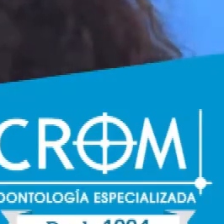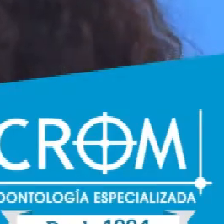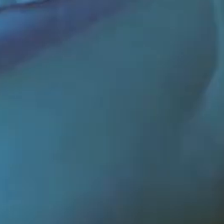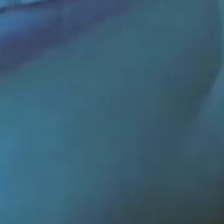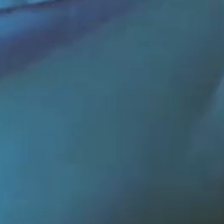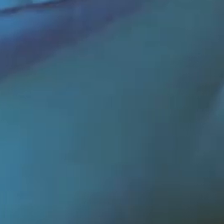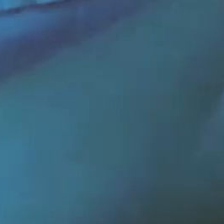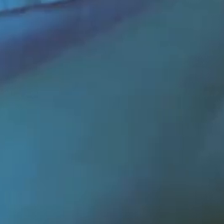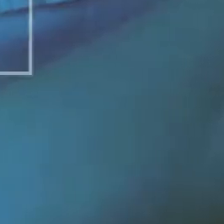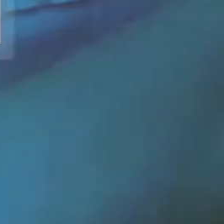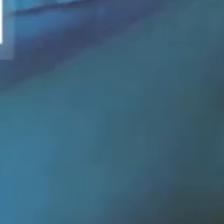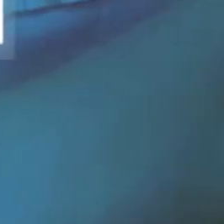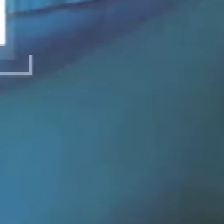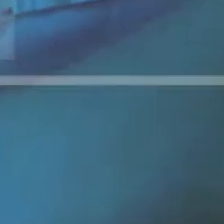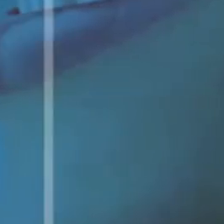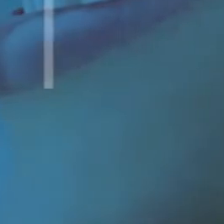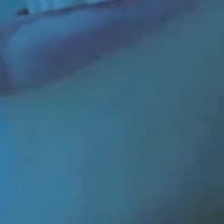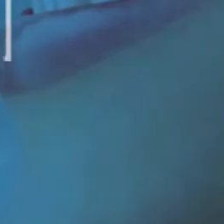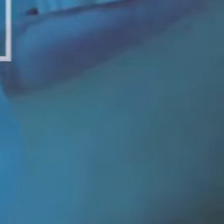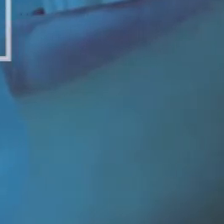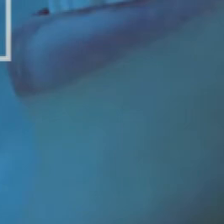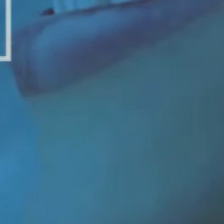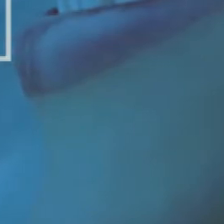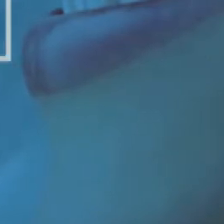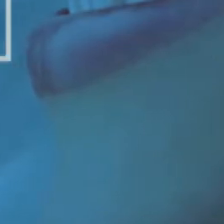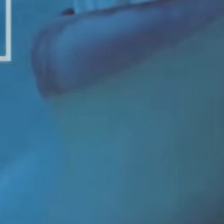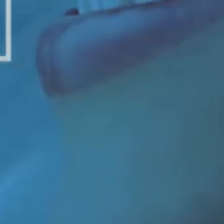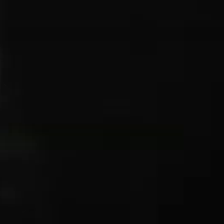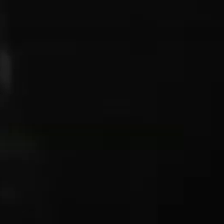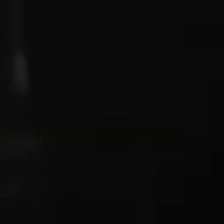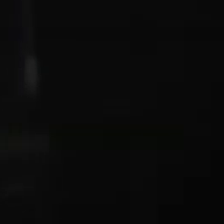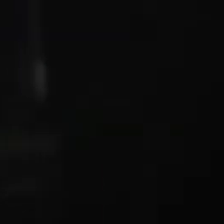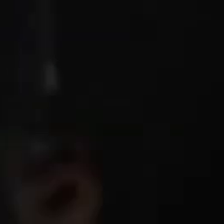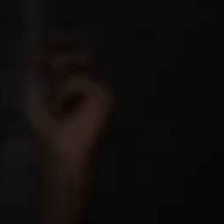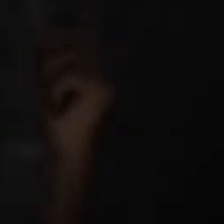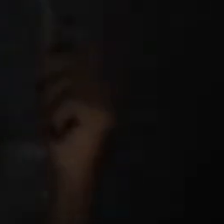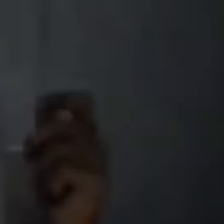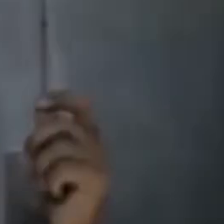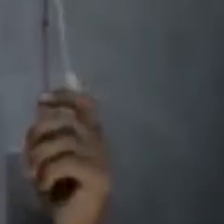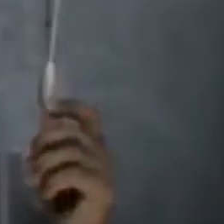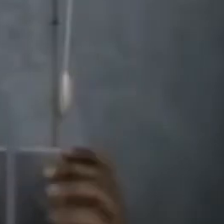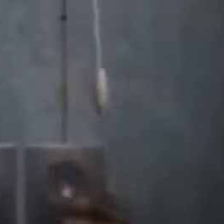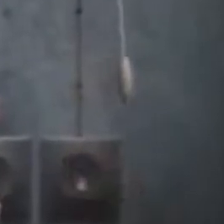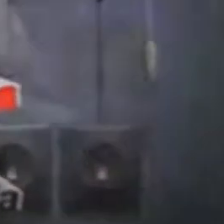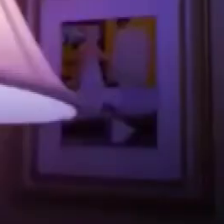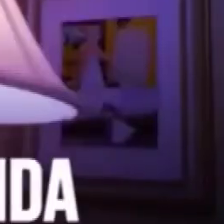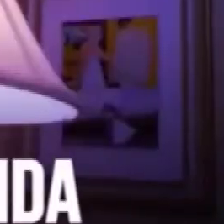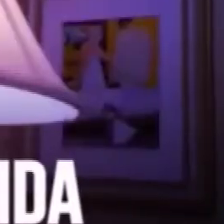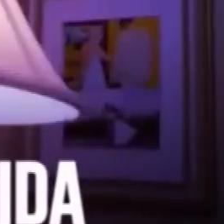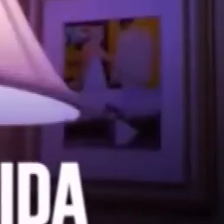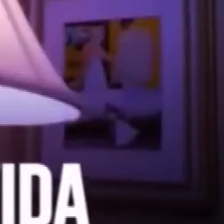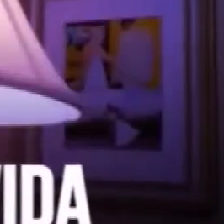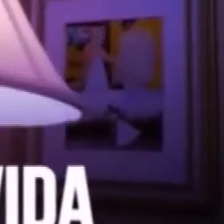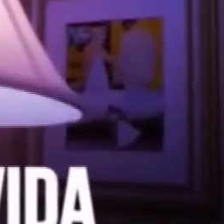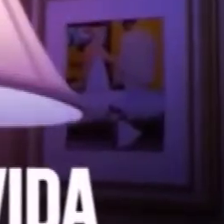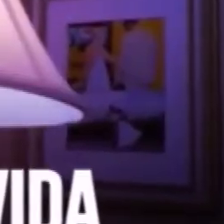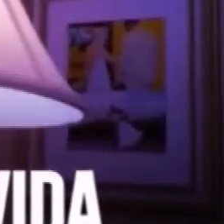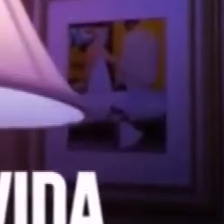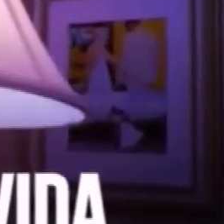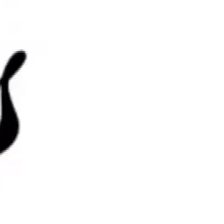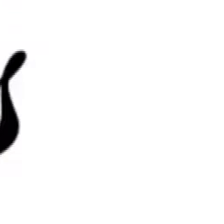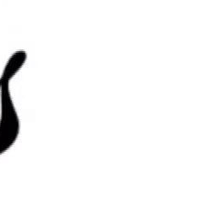Chrome, odontología especializada. Visita chrome.com.co. Electrofer, ilumina